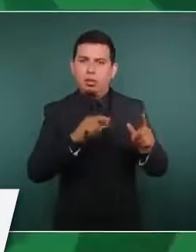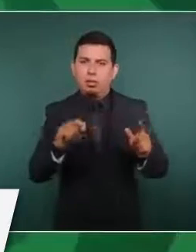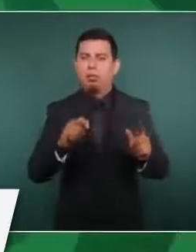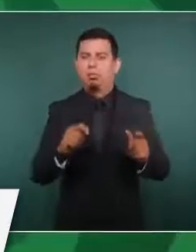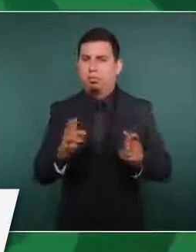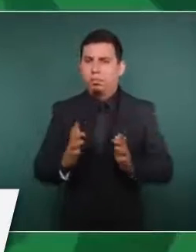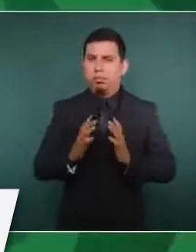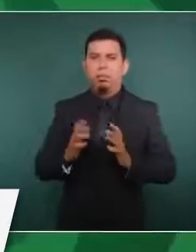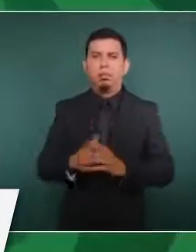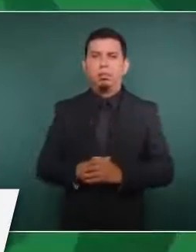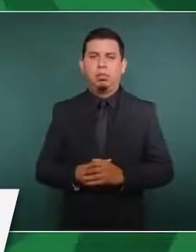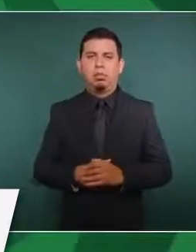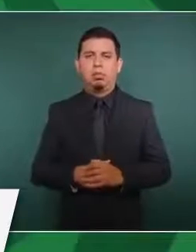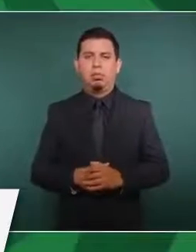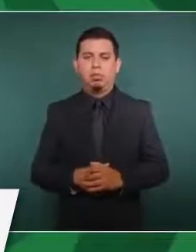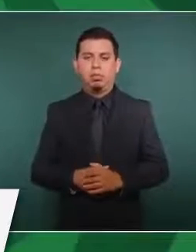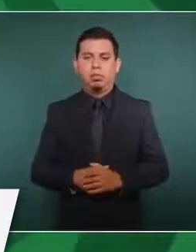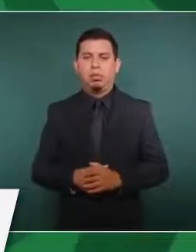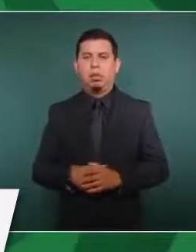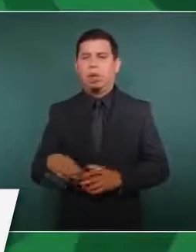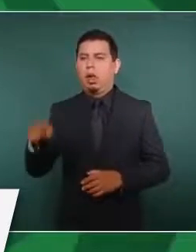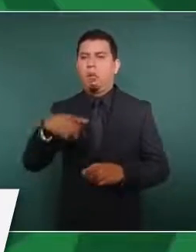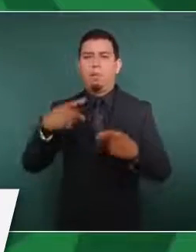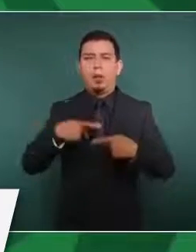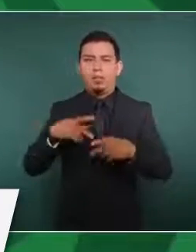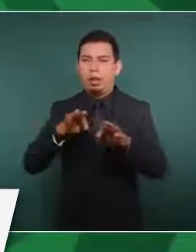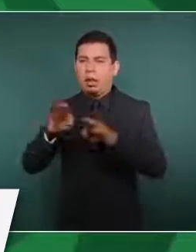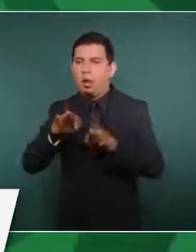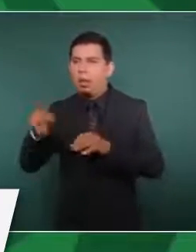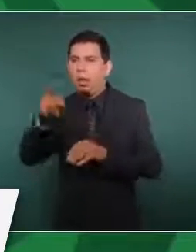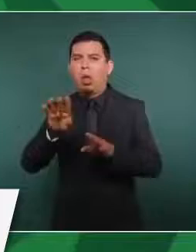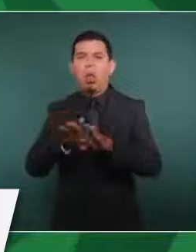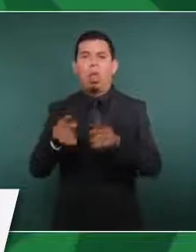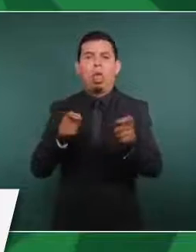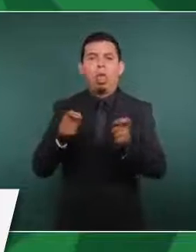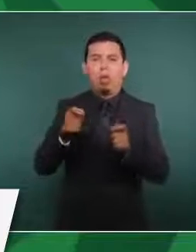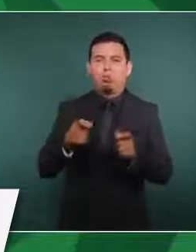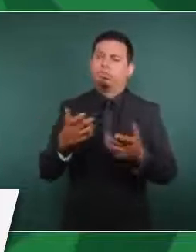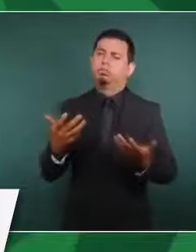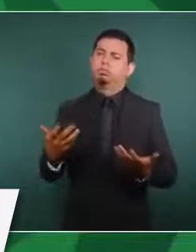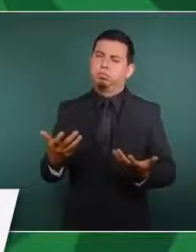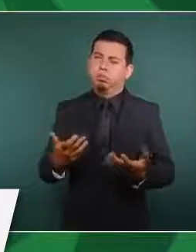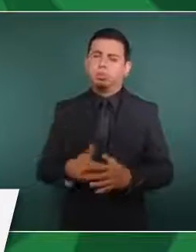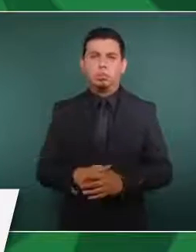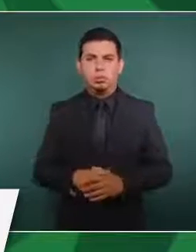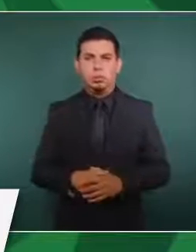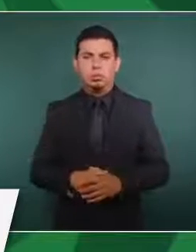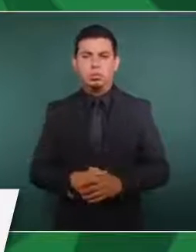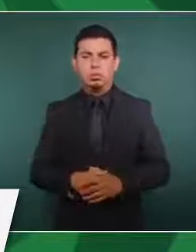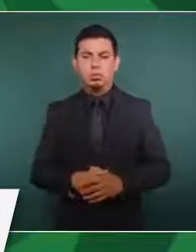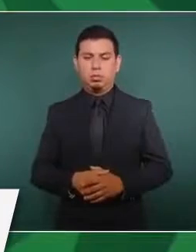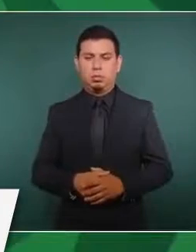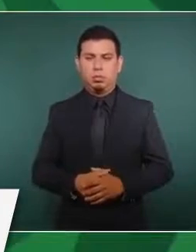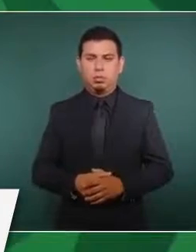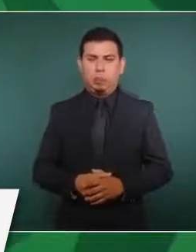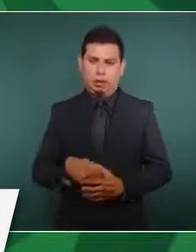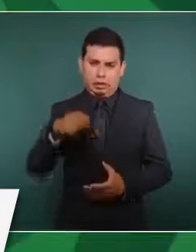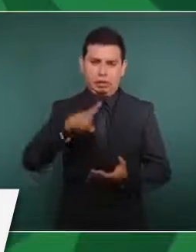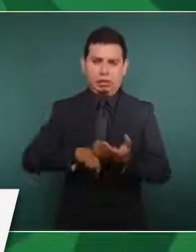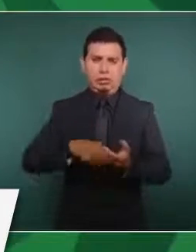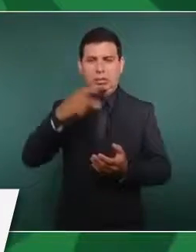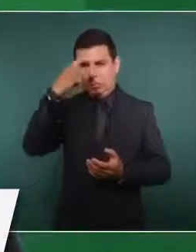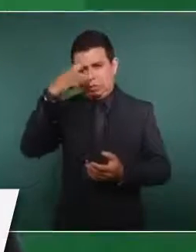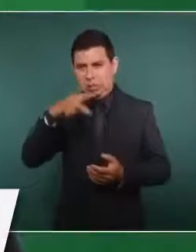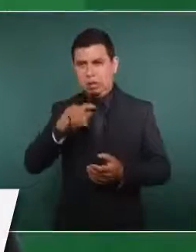expresidentes, altos funcionarios públicos, y en México se